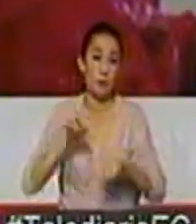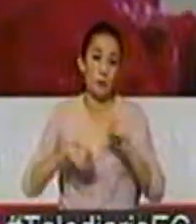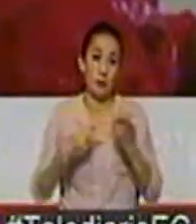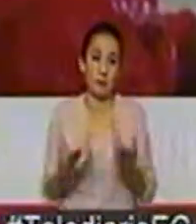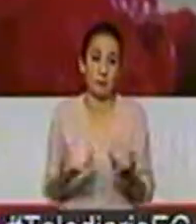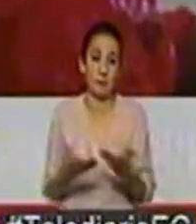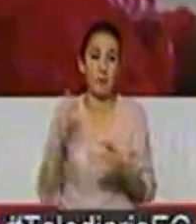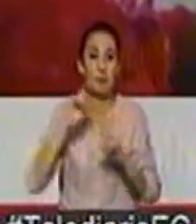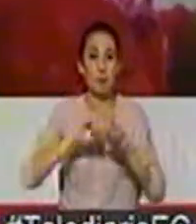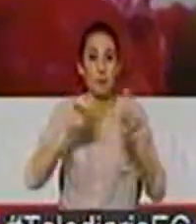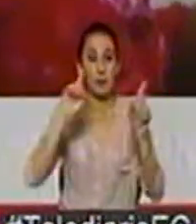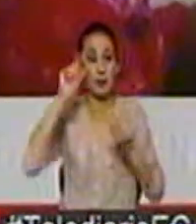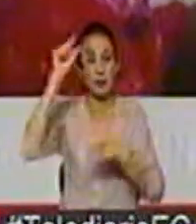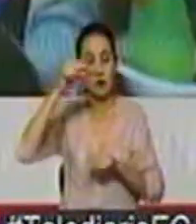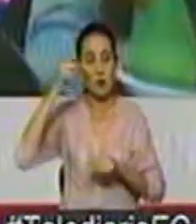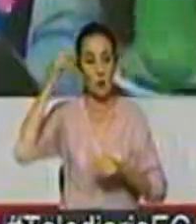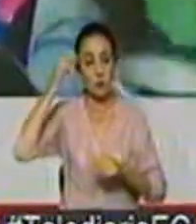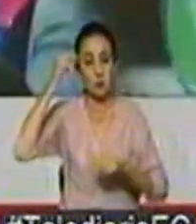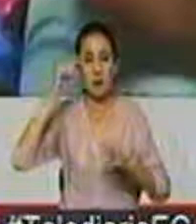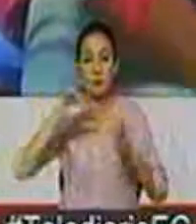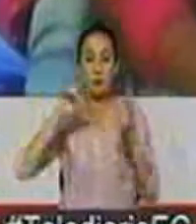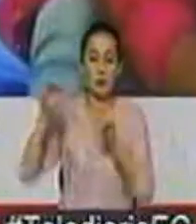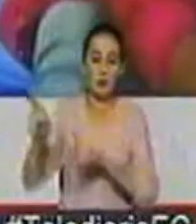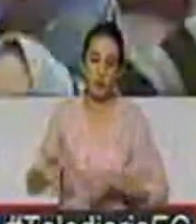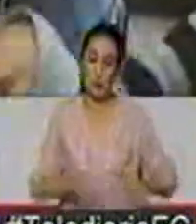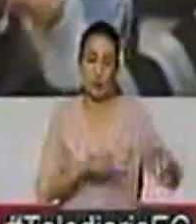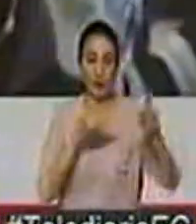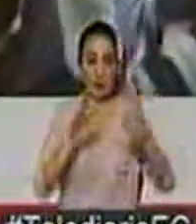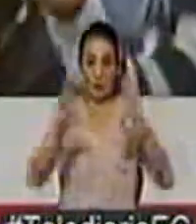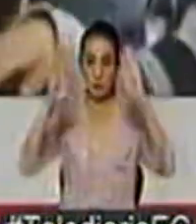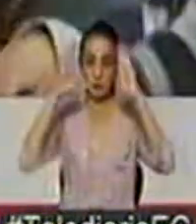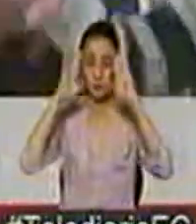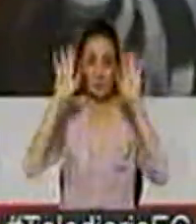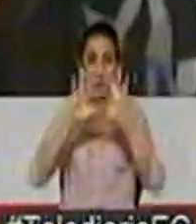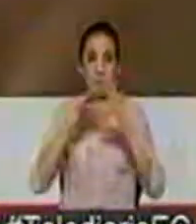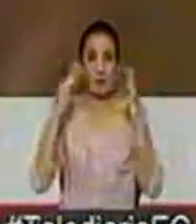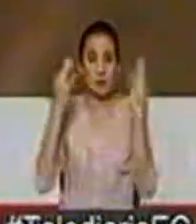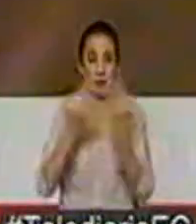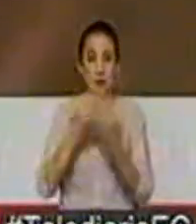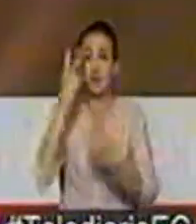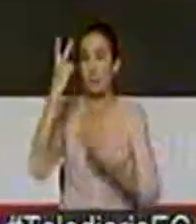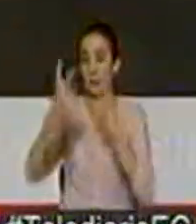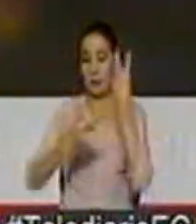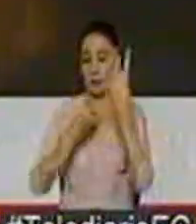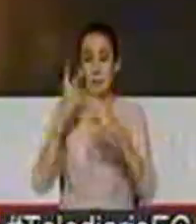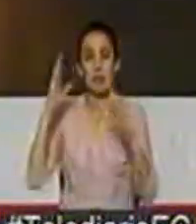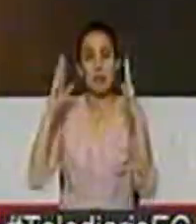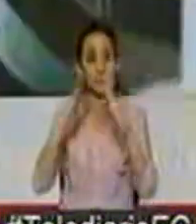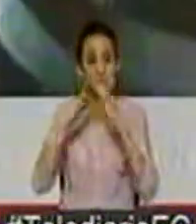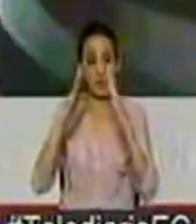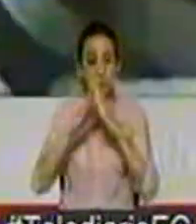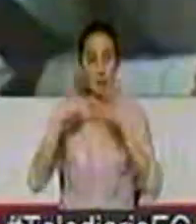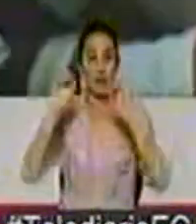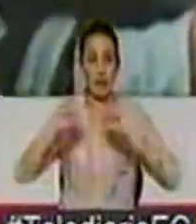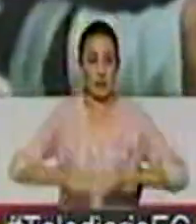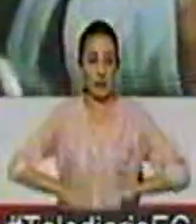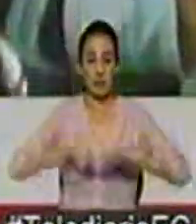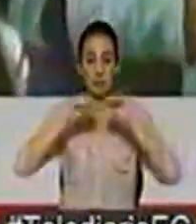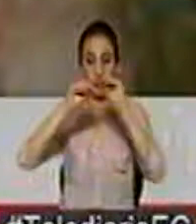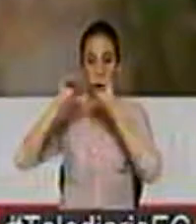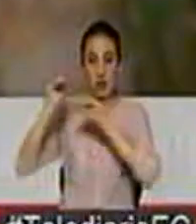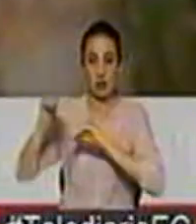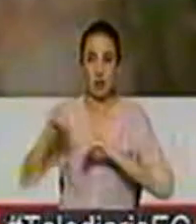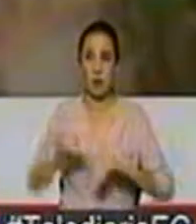ellos, el Gobierno Nacional, a través del Plan Ternura, creó un programa de atención familiar para la primera infancia, el cual, en otras palabras, significa